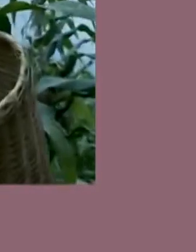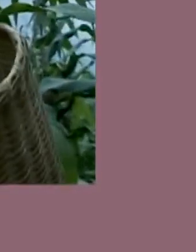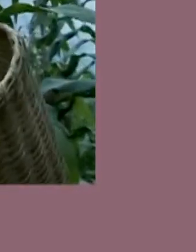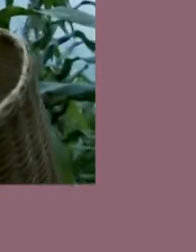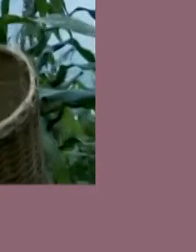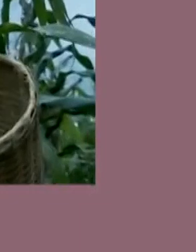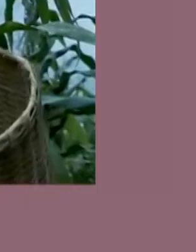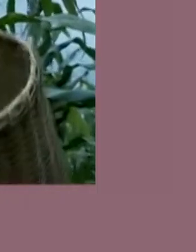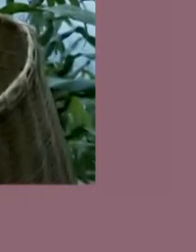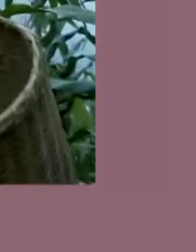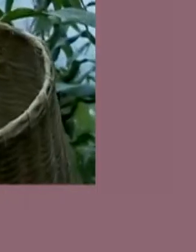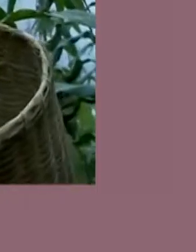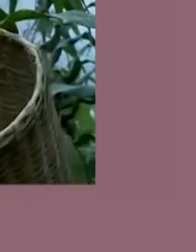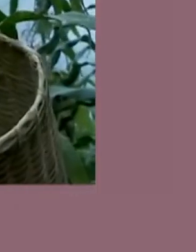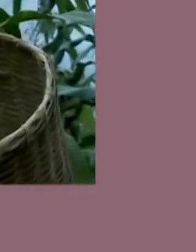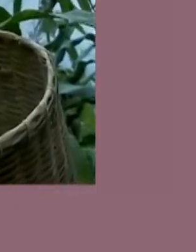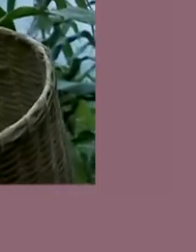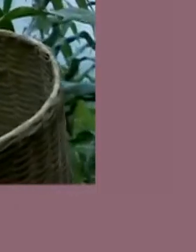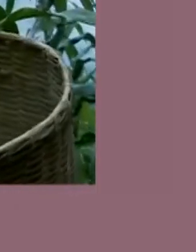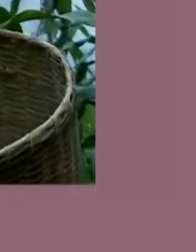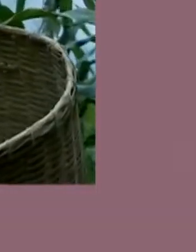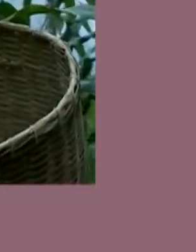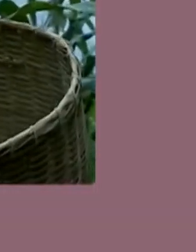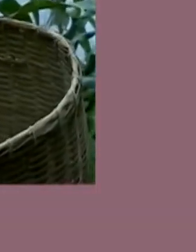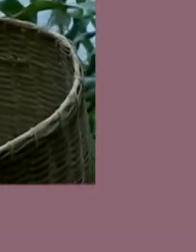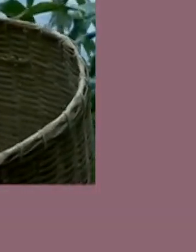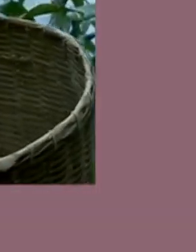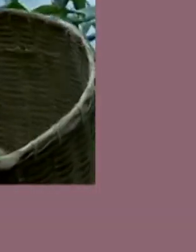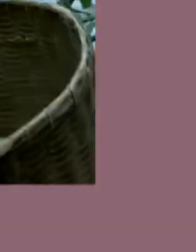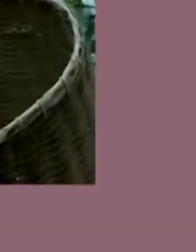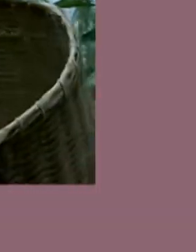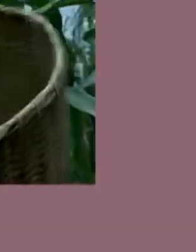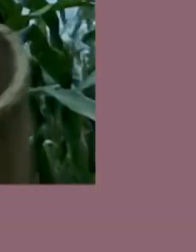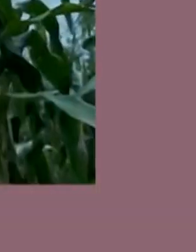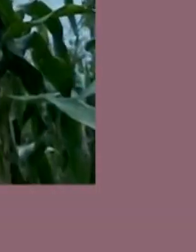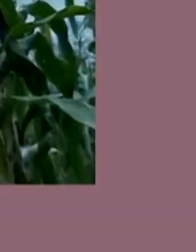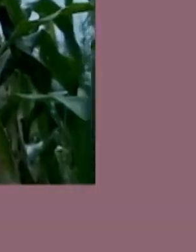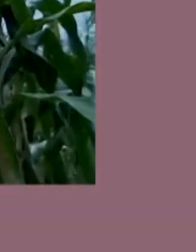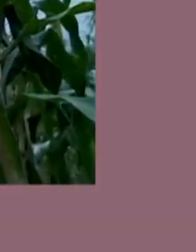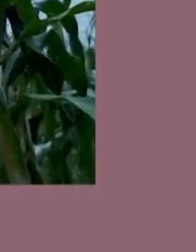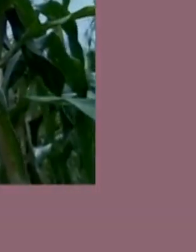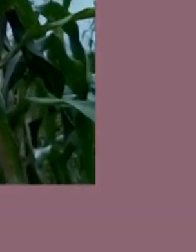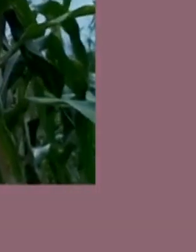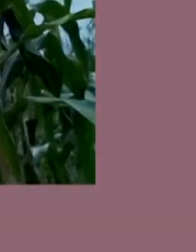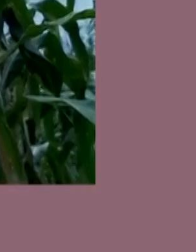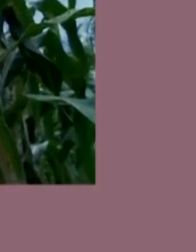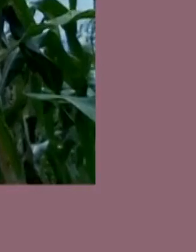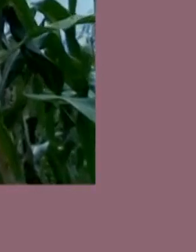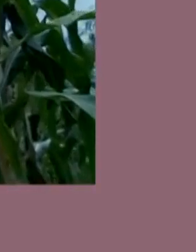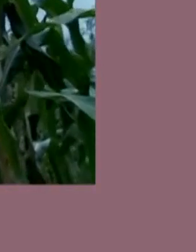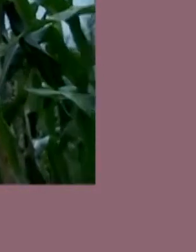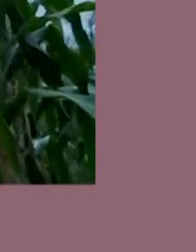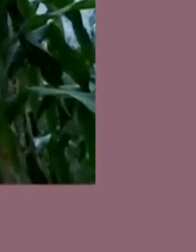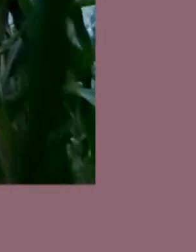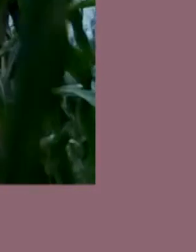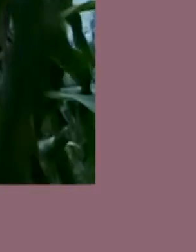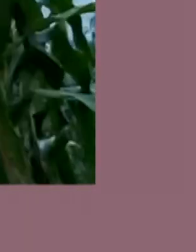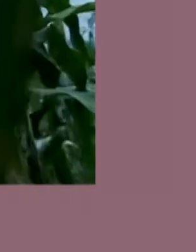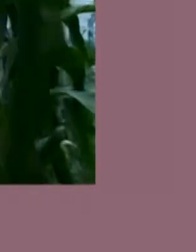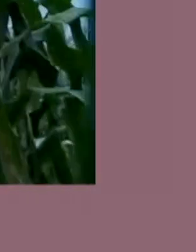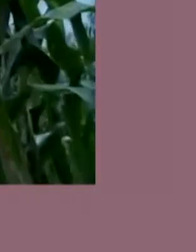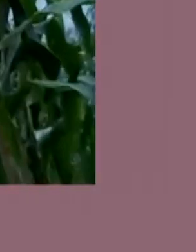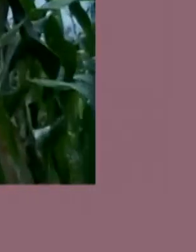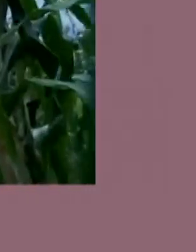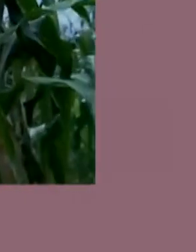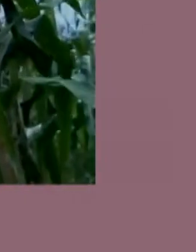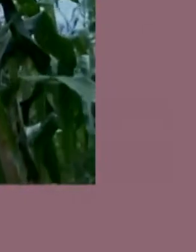xintlali no para tutlayime para más que chihuate tlacoyotli capamit más que